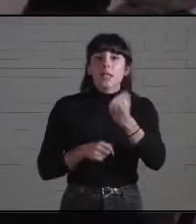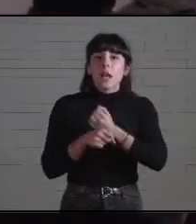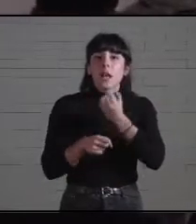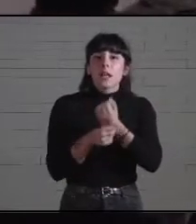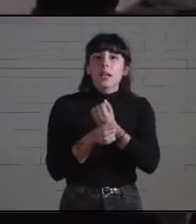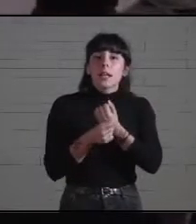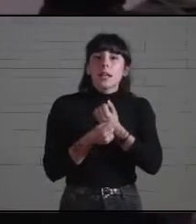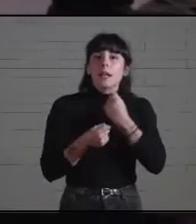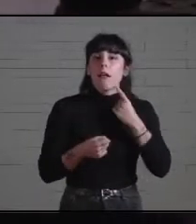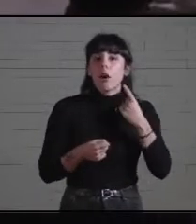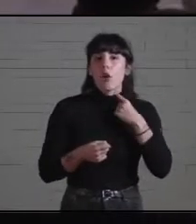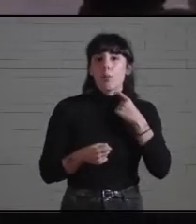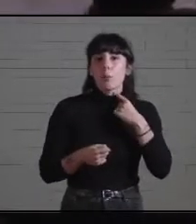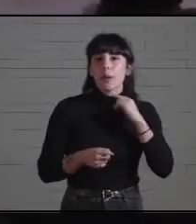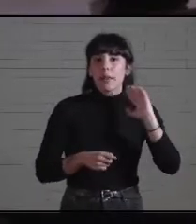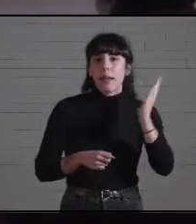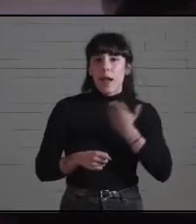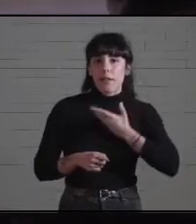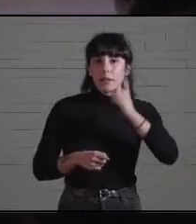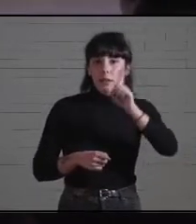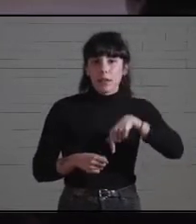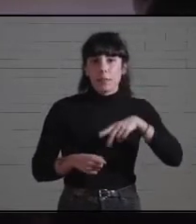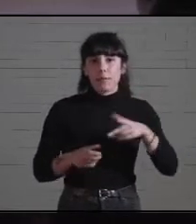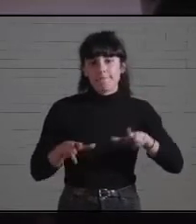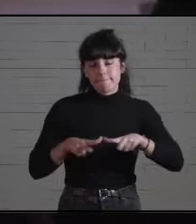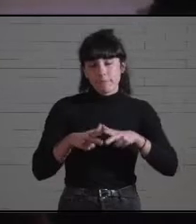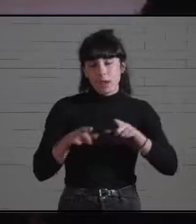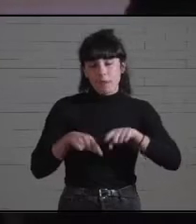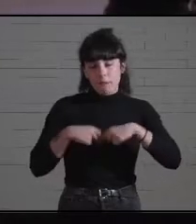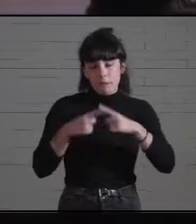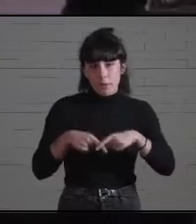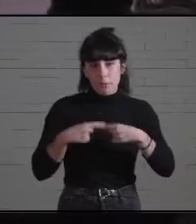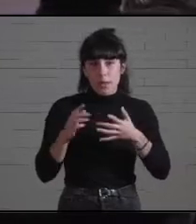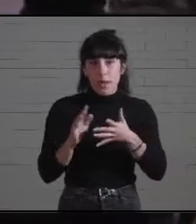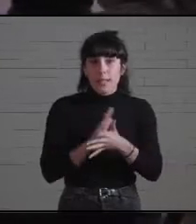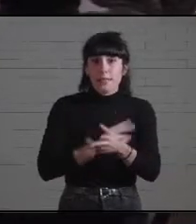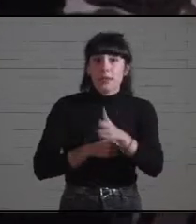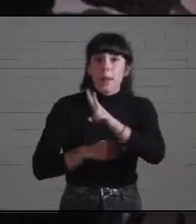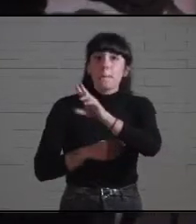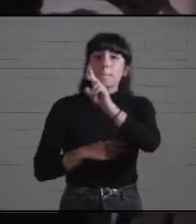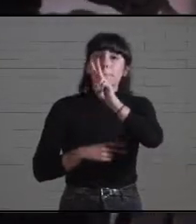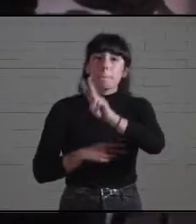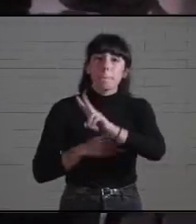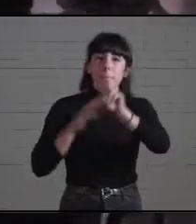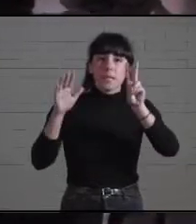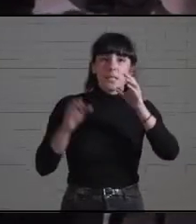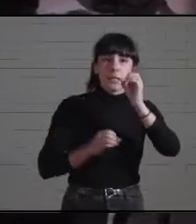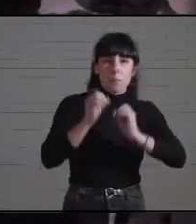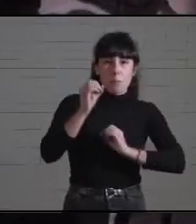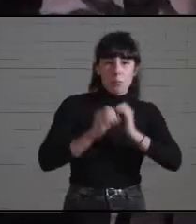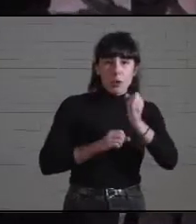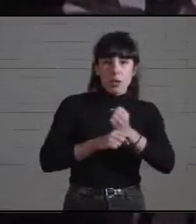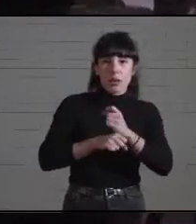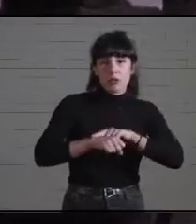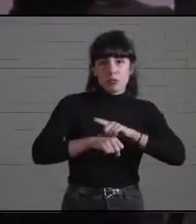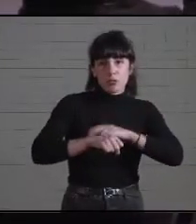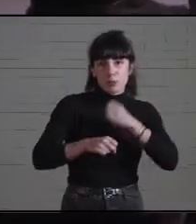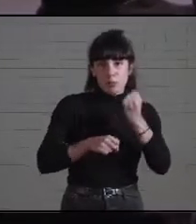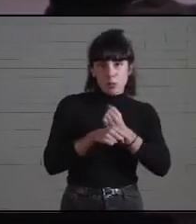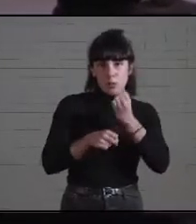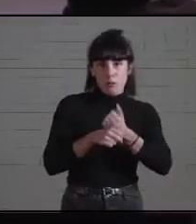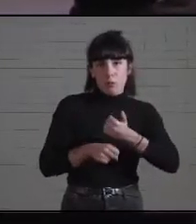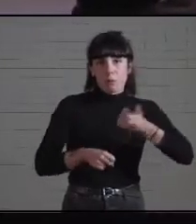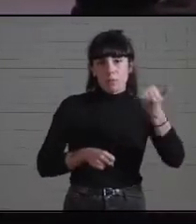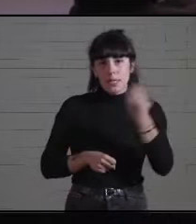el 27% querría trabajar más horas. Las personas con niveles educativos más bajos